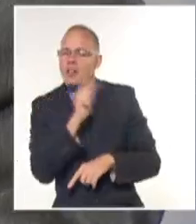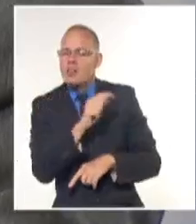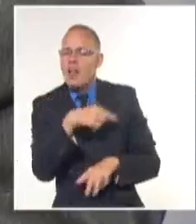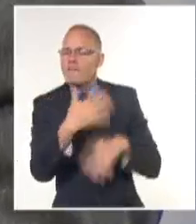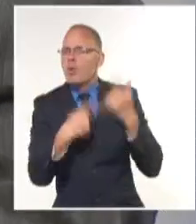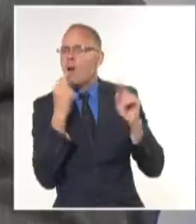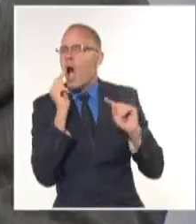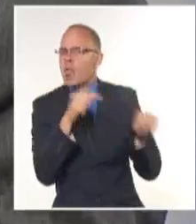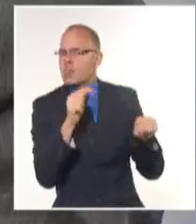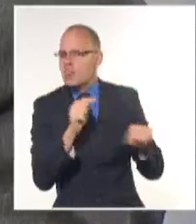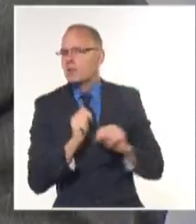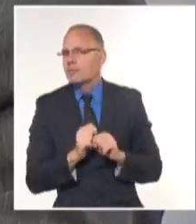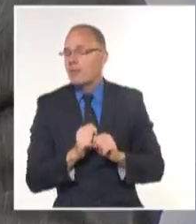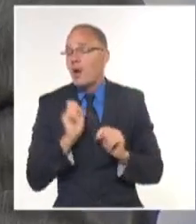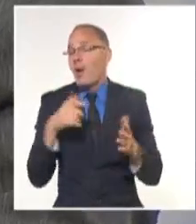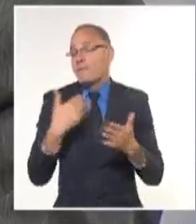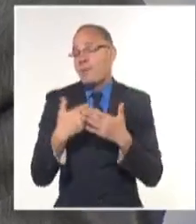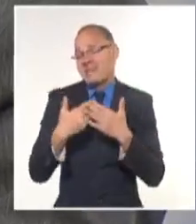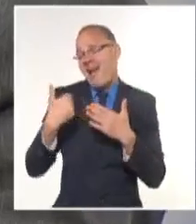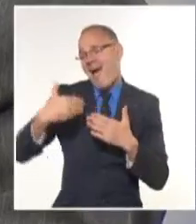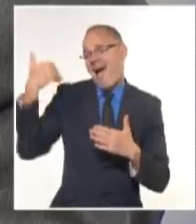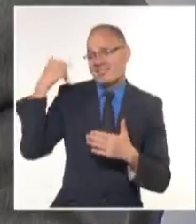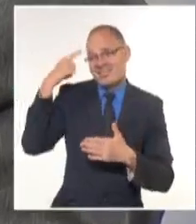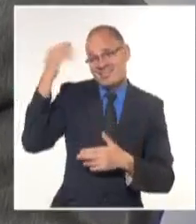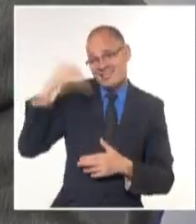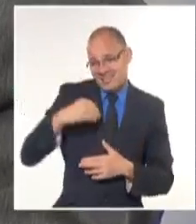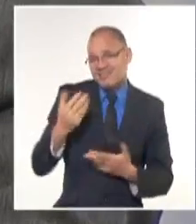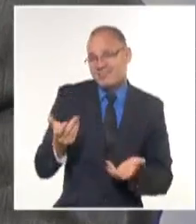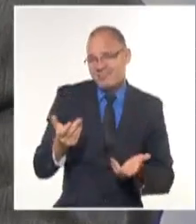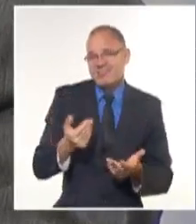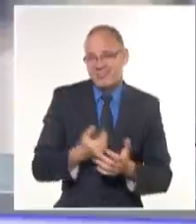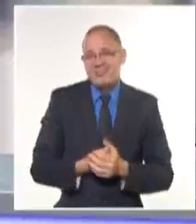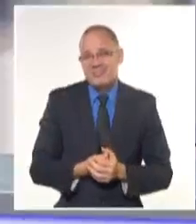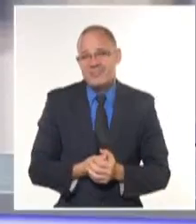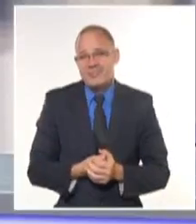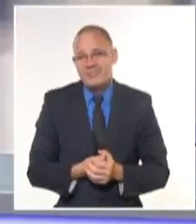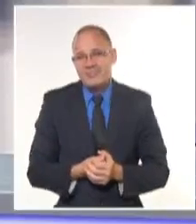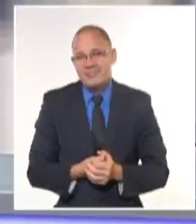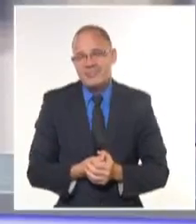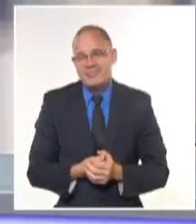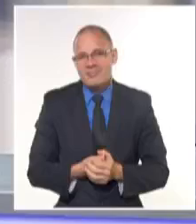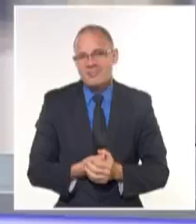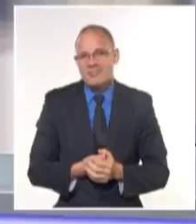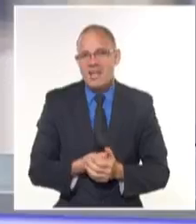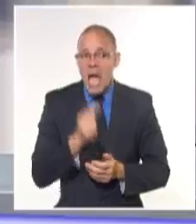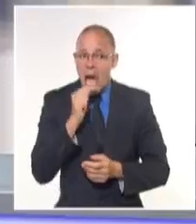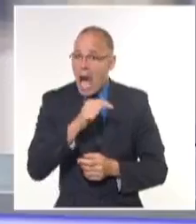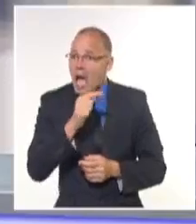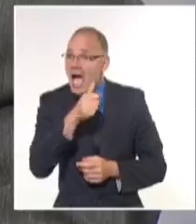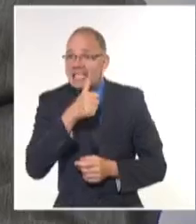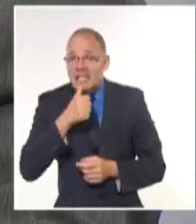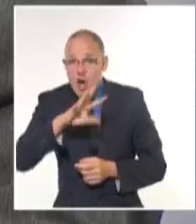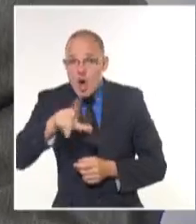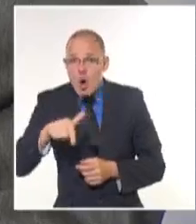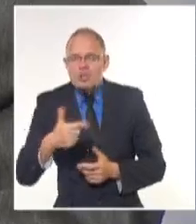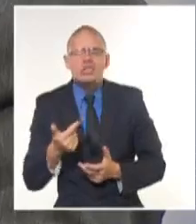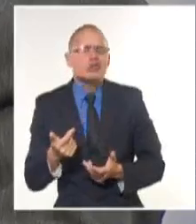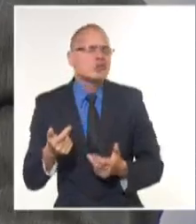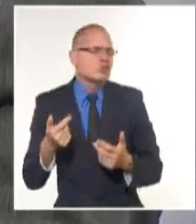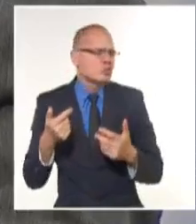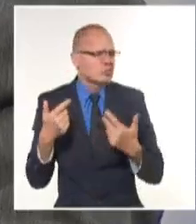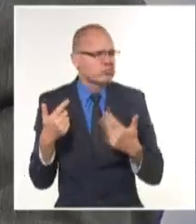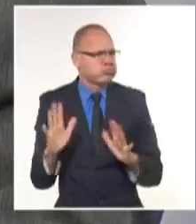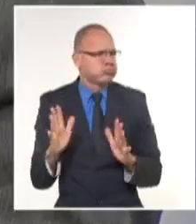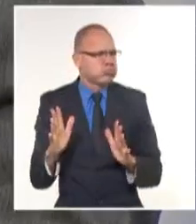el grupo empresarial participó en la preparación que hicieron los fiscales antes de hacer la acción de control. Pero se estaban robando el aceite. Se estaban robando el aceite, habían